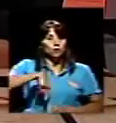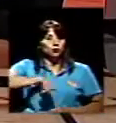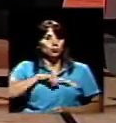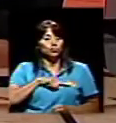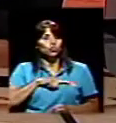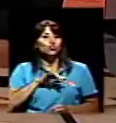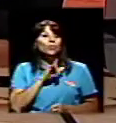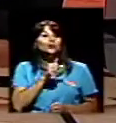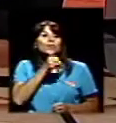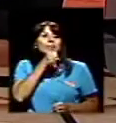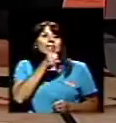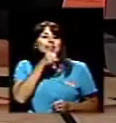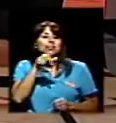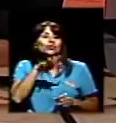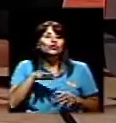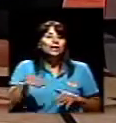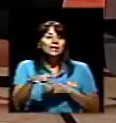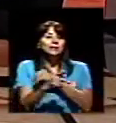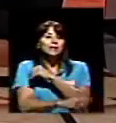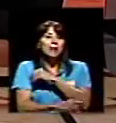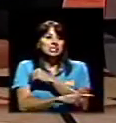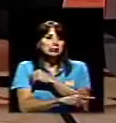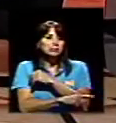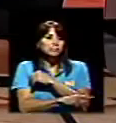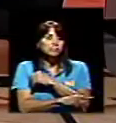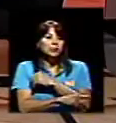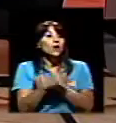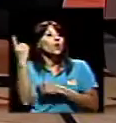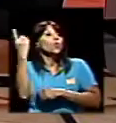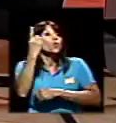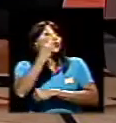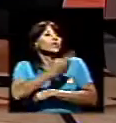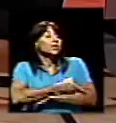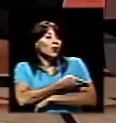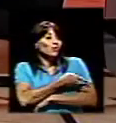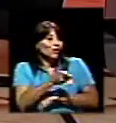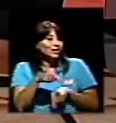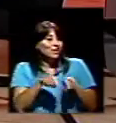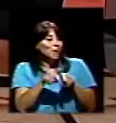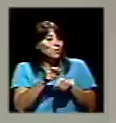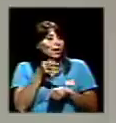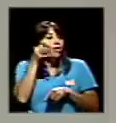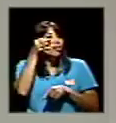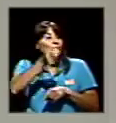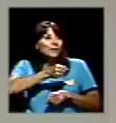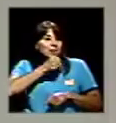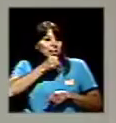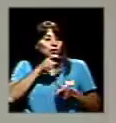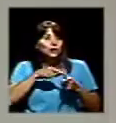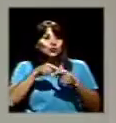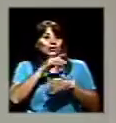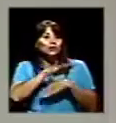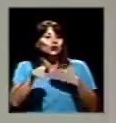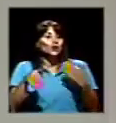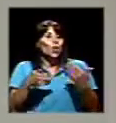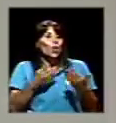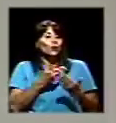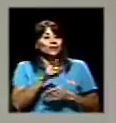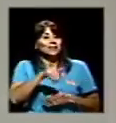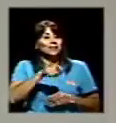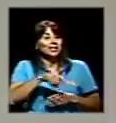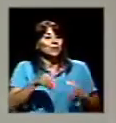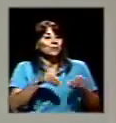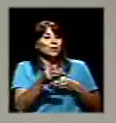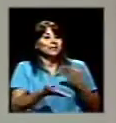que... Y un día llegarán ustedes a acompañarnos y entonces todos necesitaremos más servicios. Pronto.